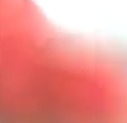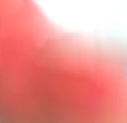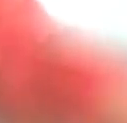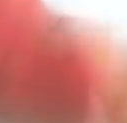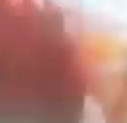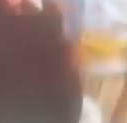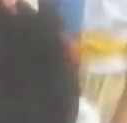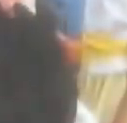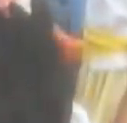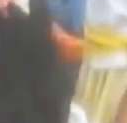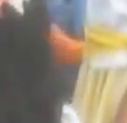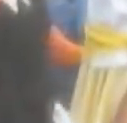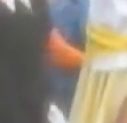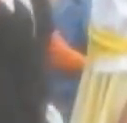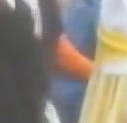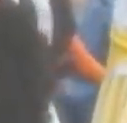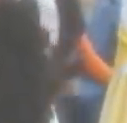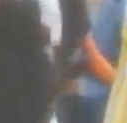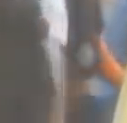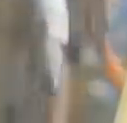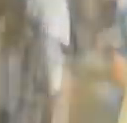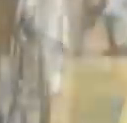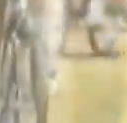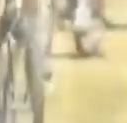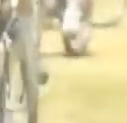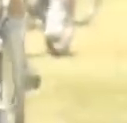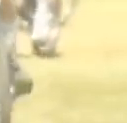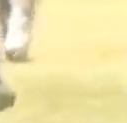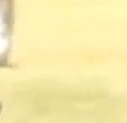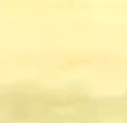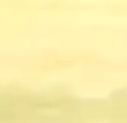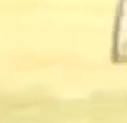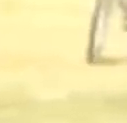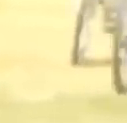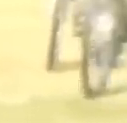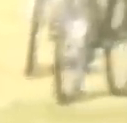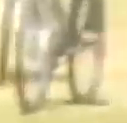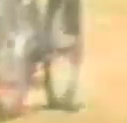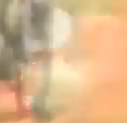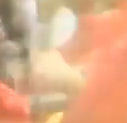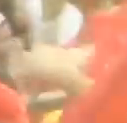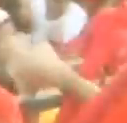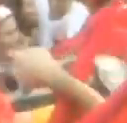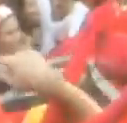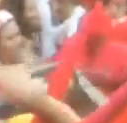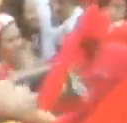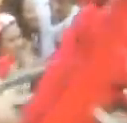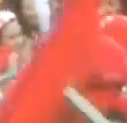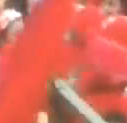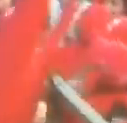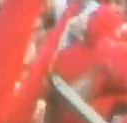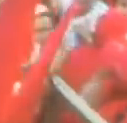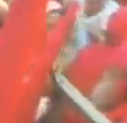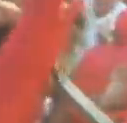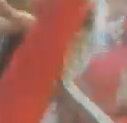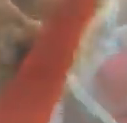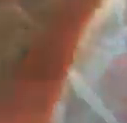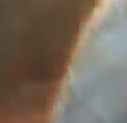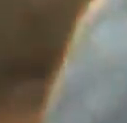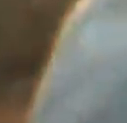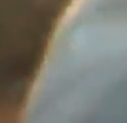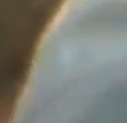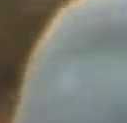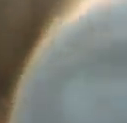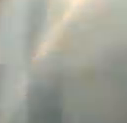Amalá y a quien pudiera, con esta soga enlazar al viento que se ha llevado lo mejor de mi